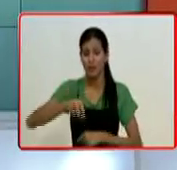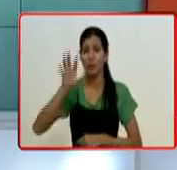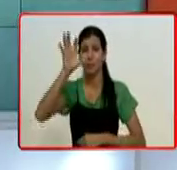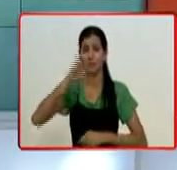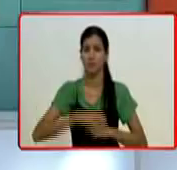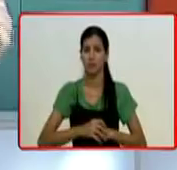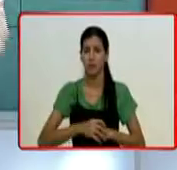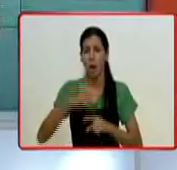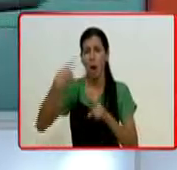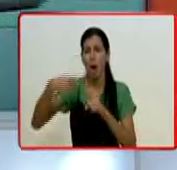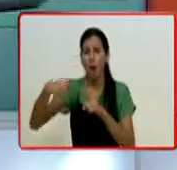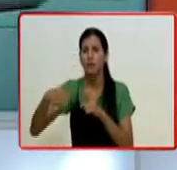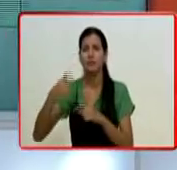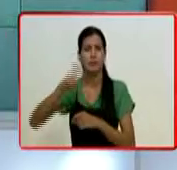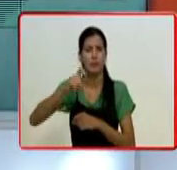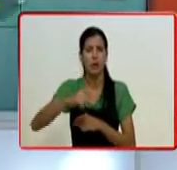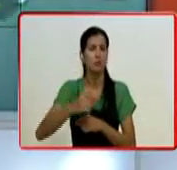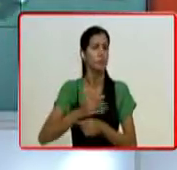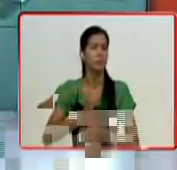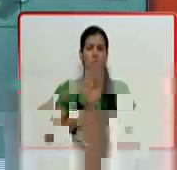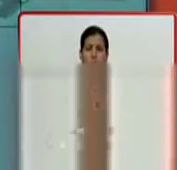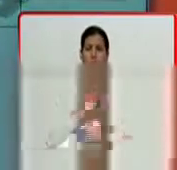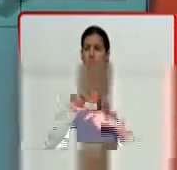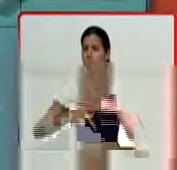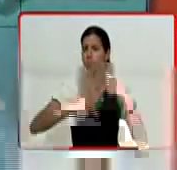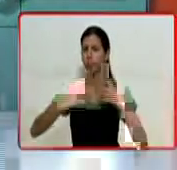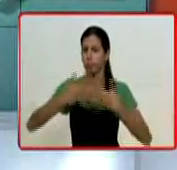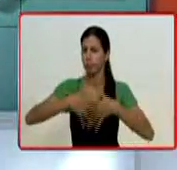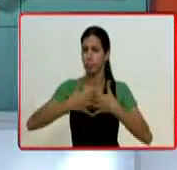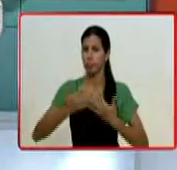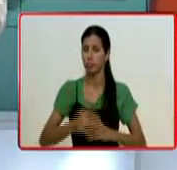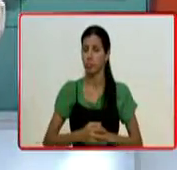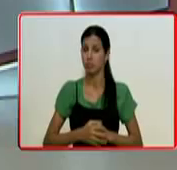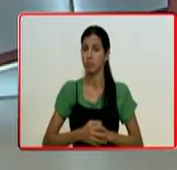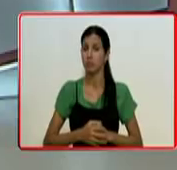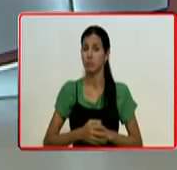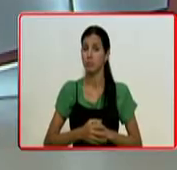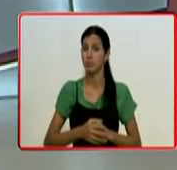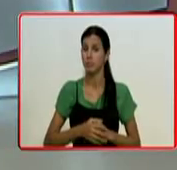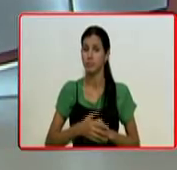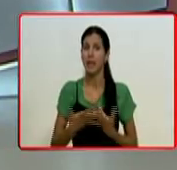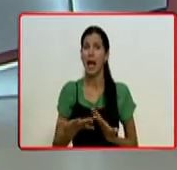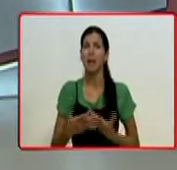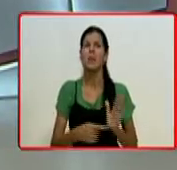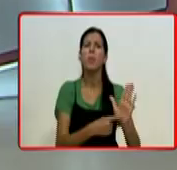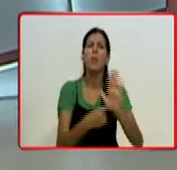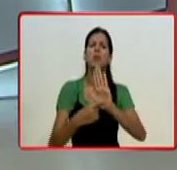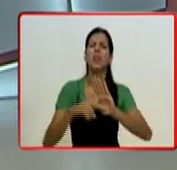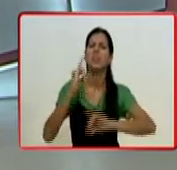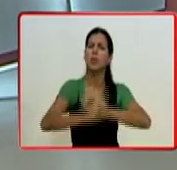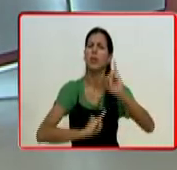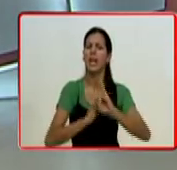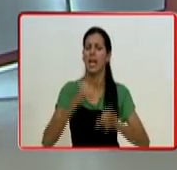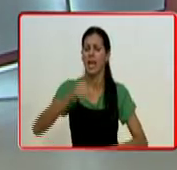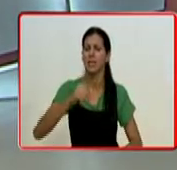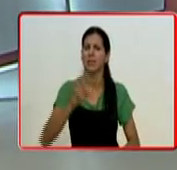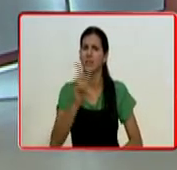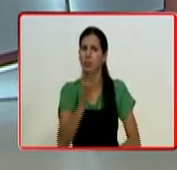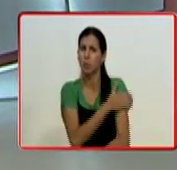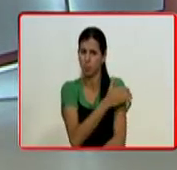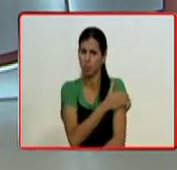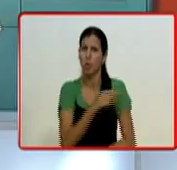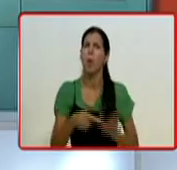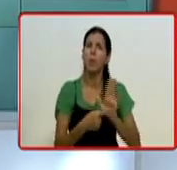insumos necesarios en todos los sectores. Ahora, ¿qué se quiere vender internacionalmente? Se quiere vender el